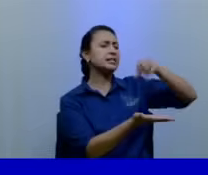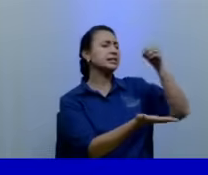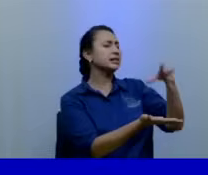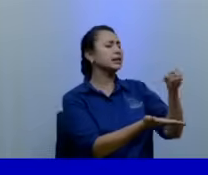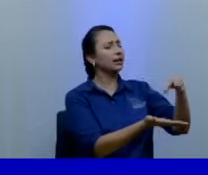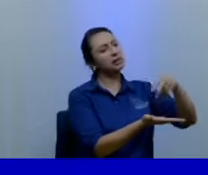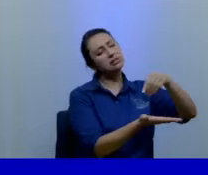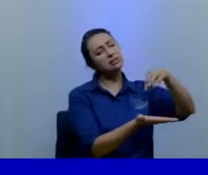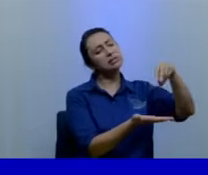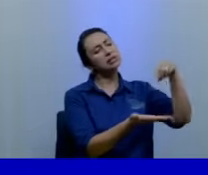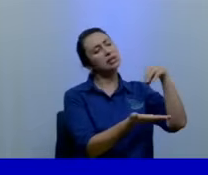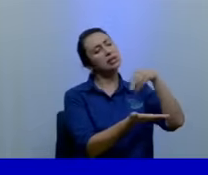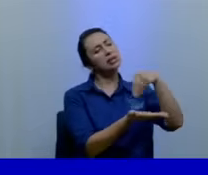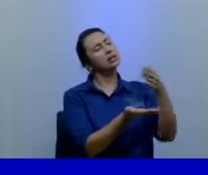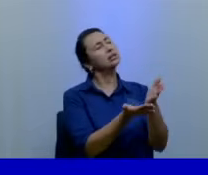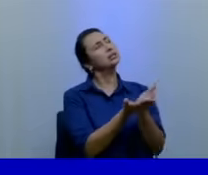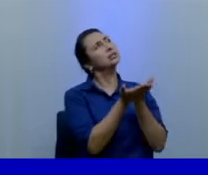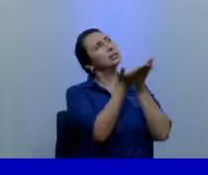Señor.